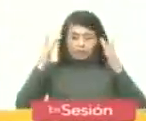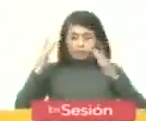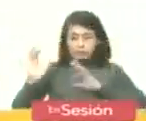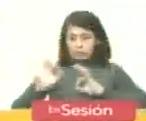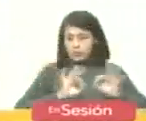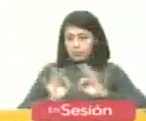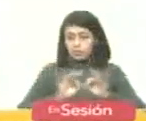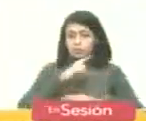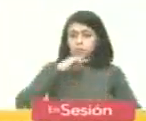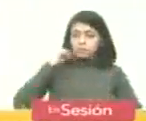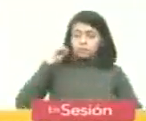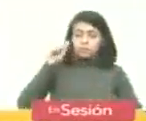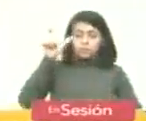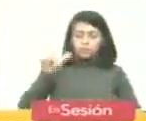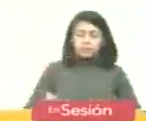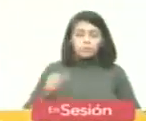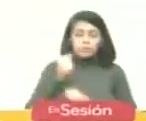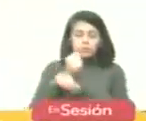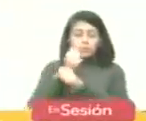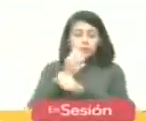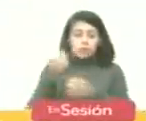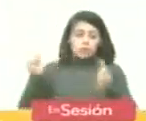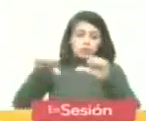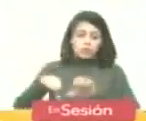este magnicidio en grado de frustración.